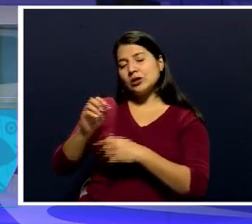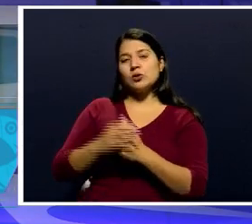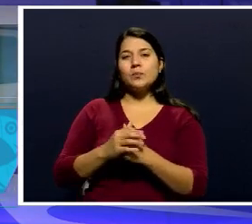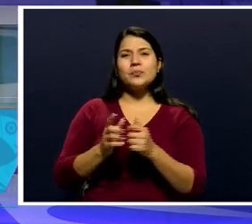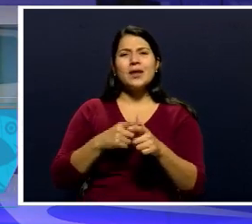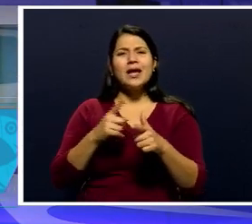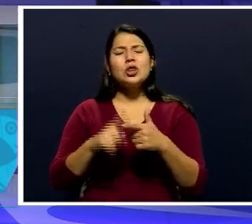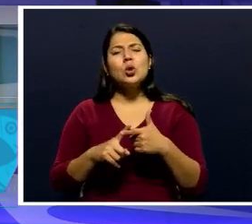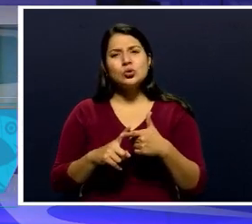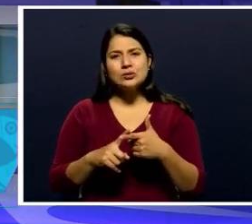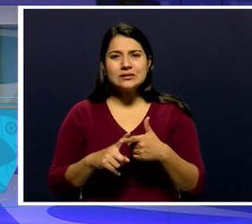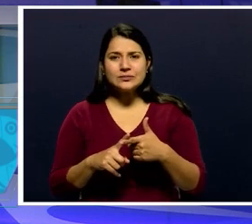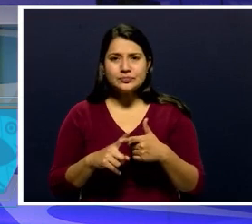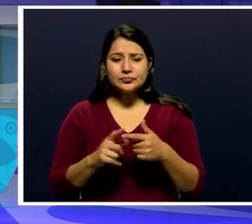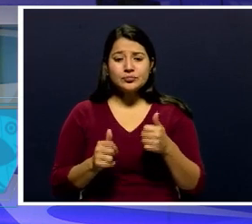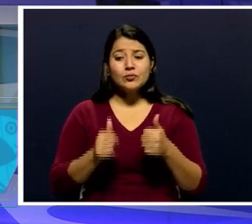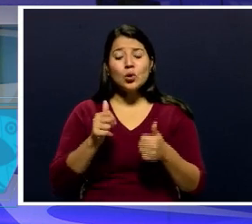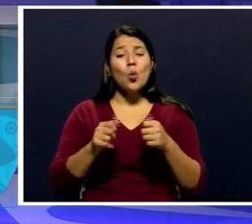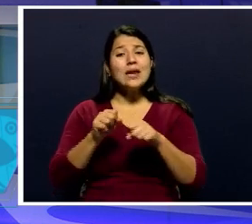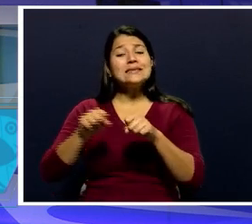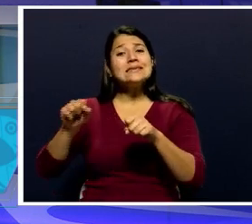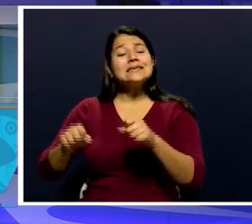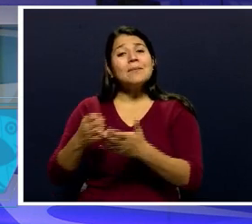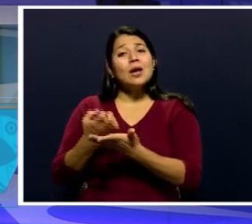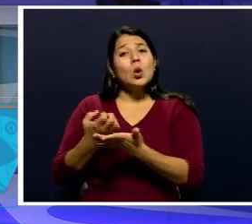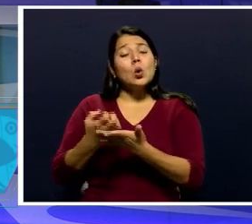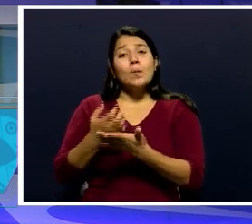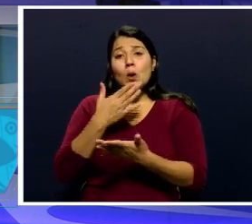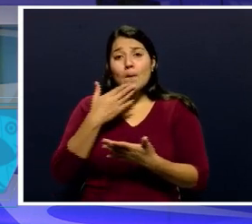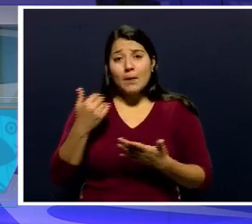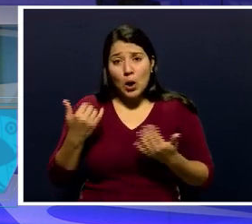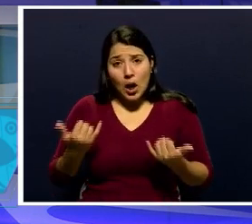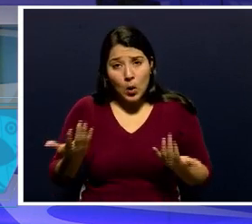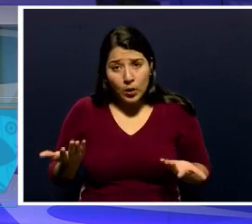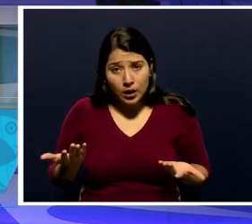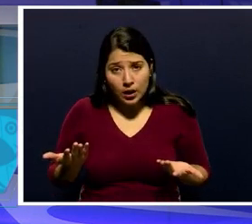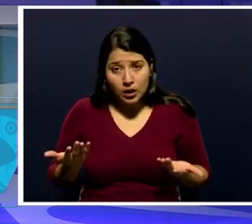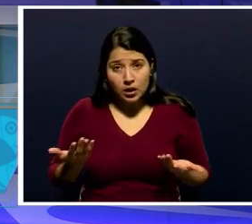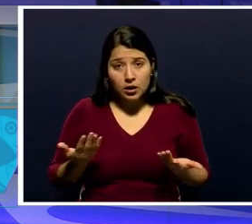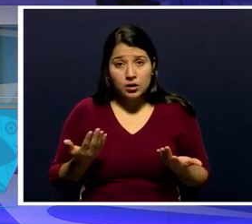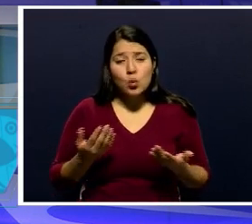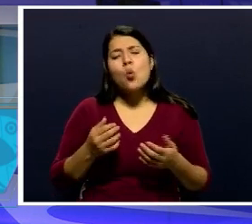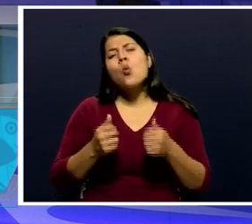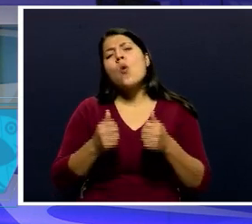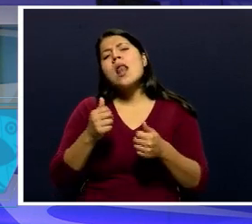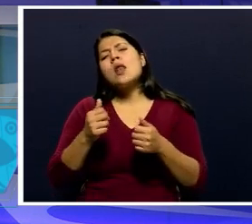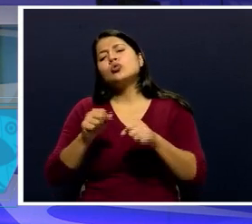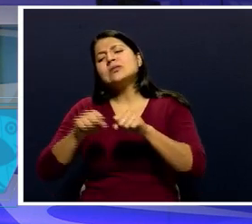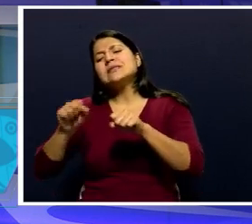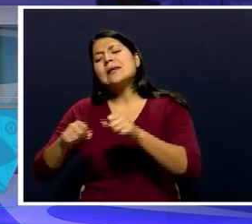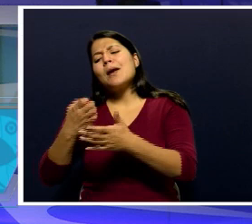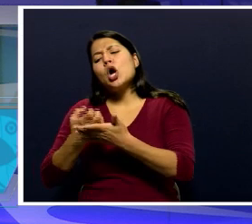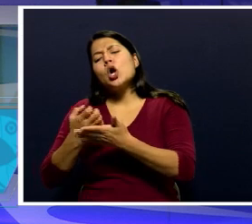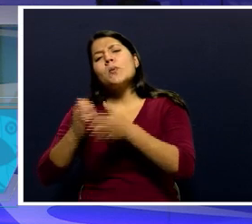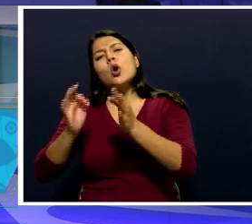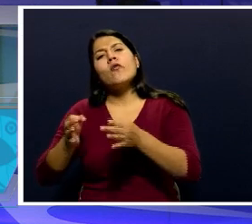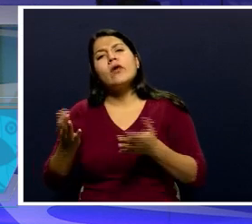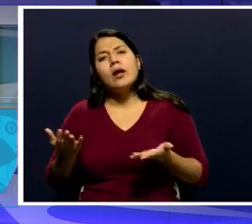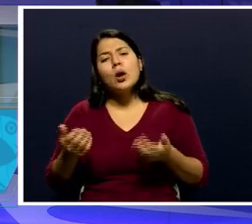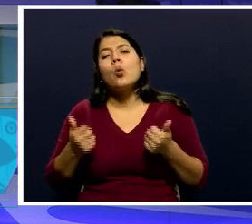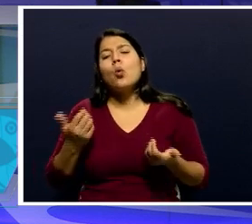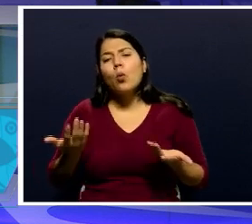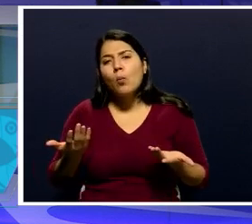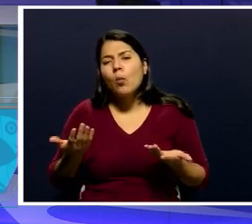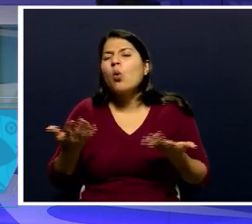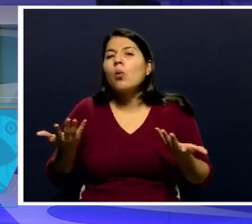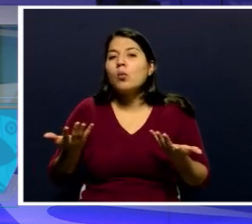sería el sistema económico más eficiente entonces? Un sistema donde no existieran personas vulnerables, ¿verdad? O sea, un sistema